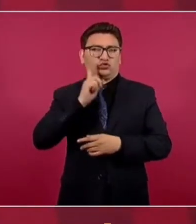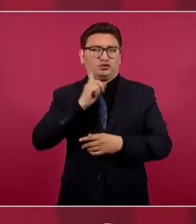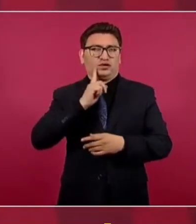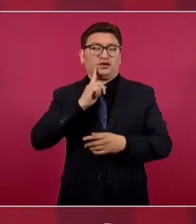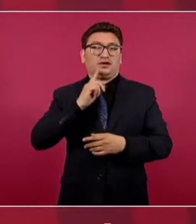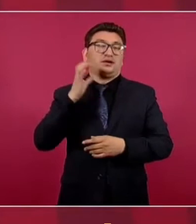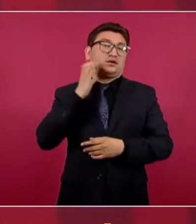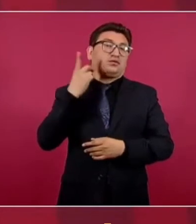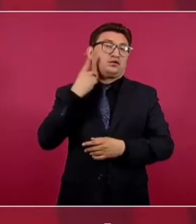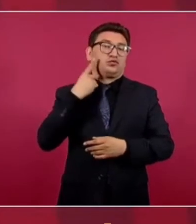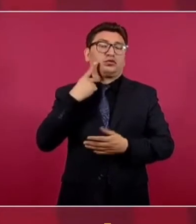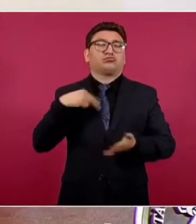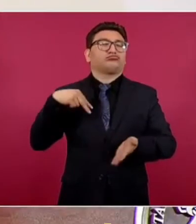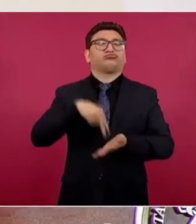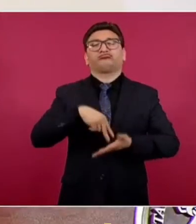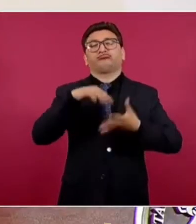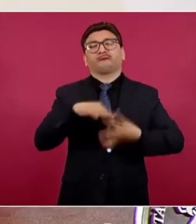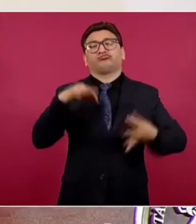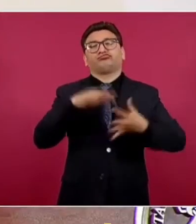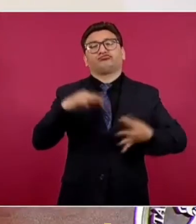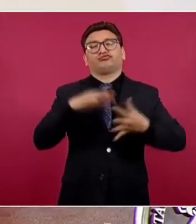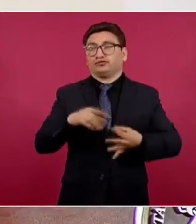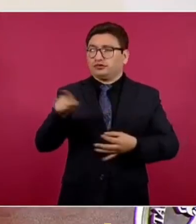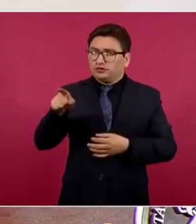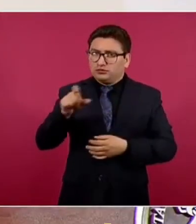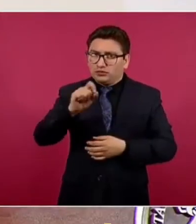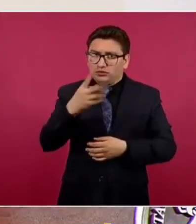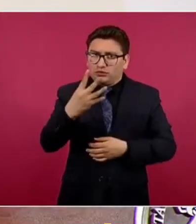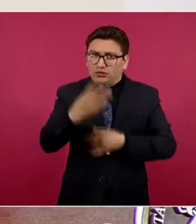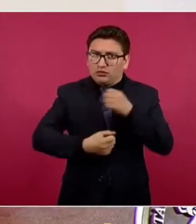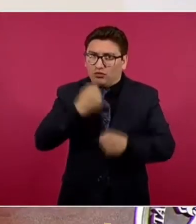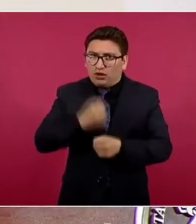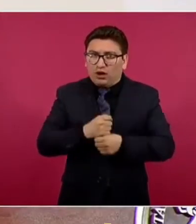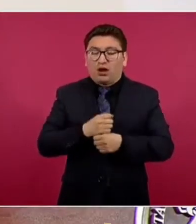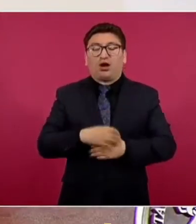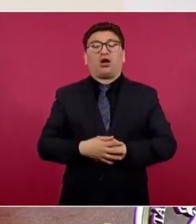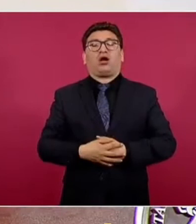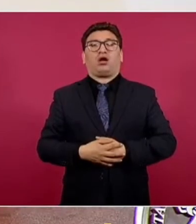en la Cámara de Diputados, que tiene 24 años,